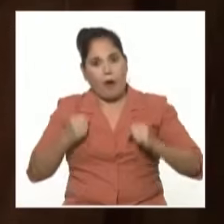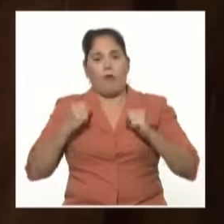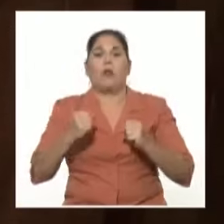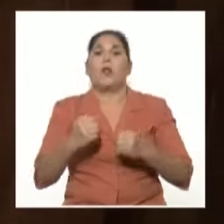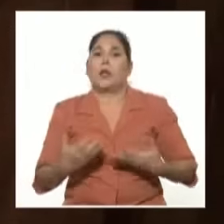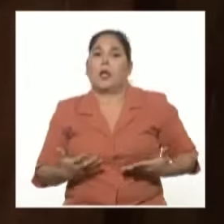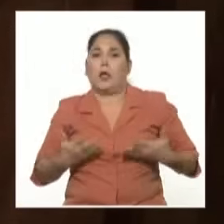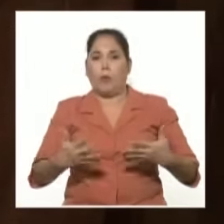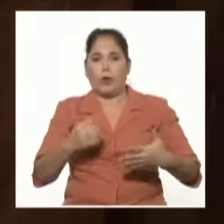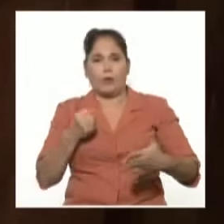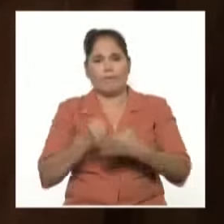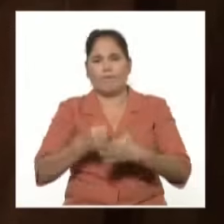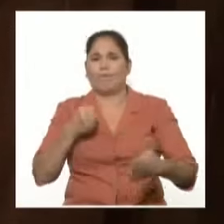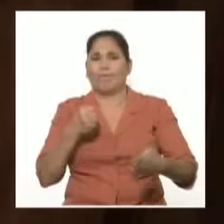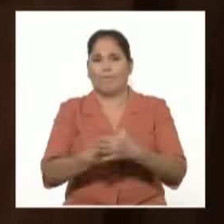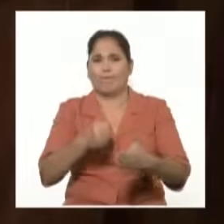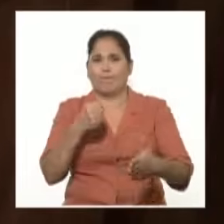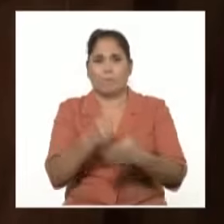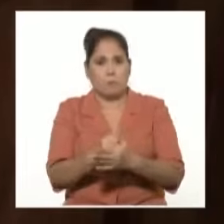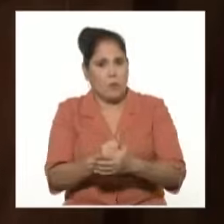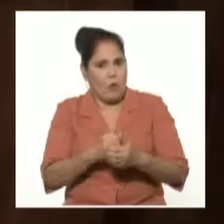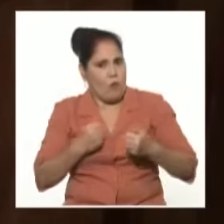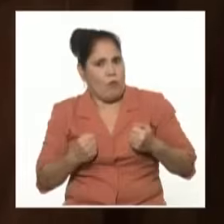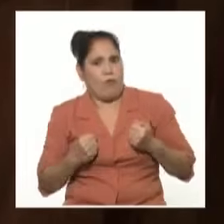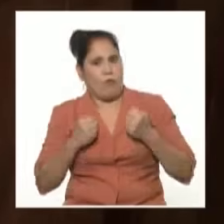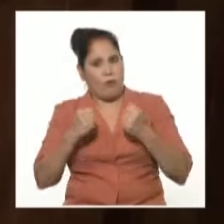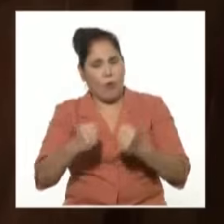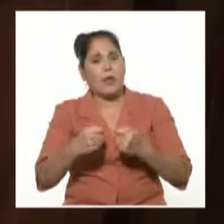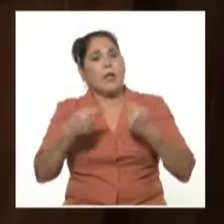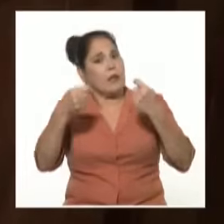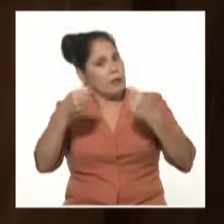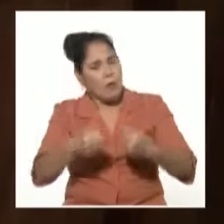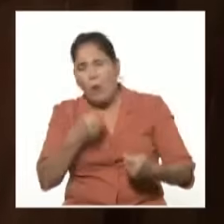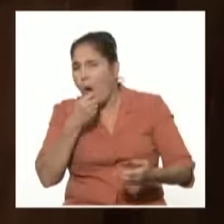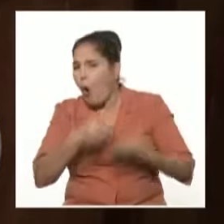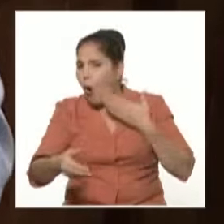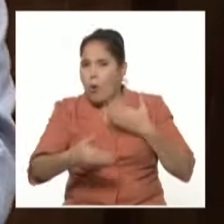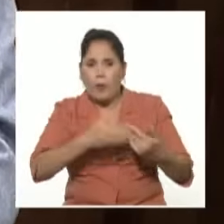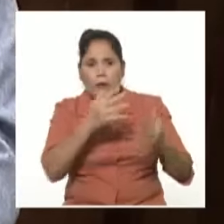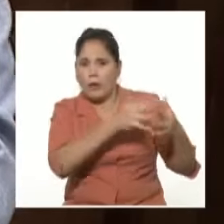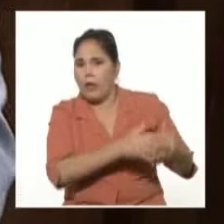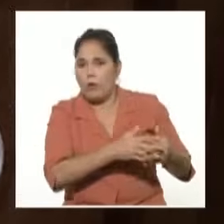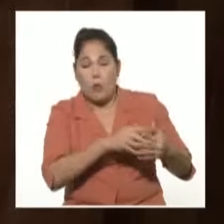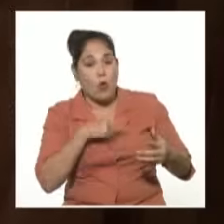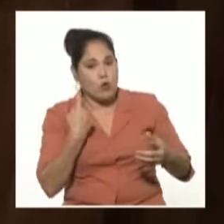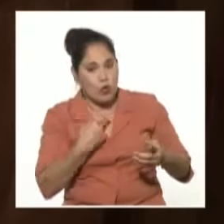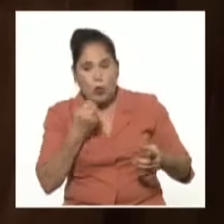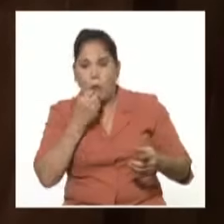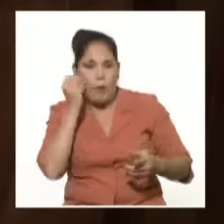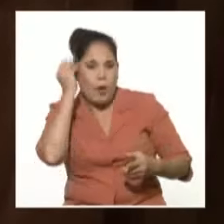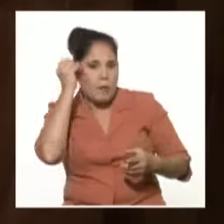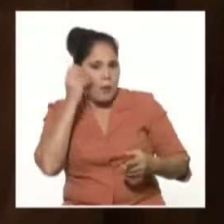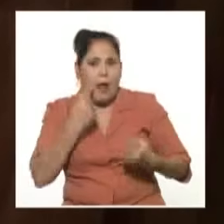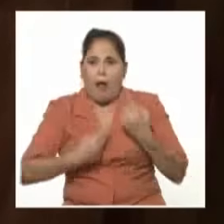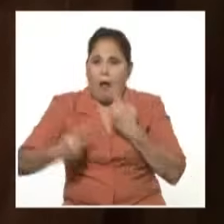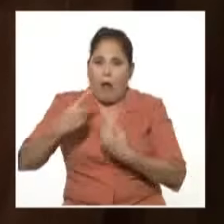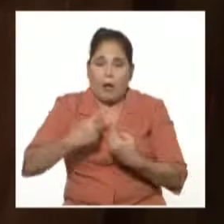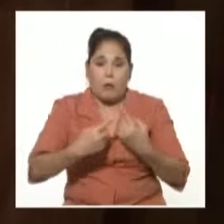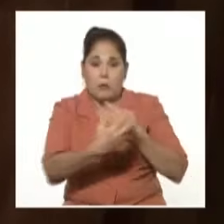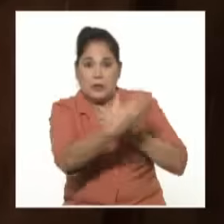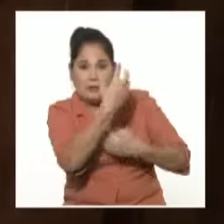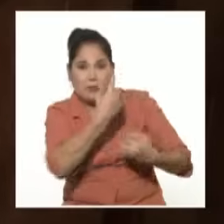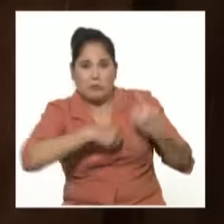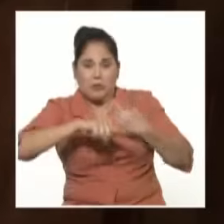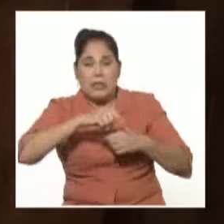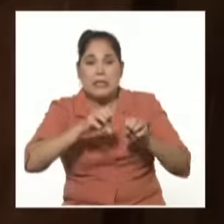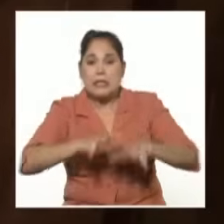dispuestos a enfrentar con energía la desidia y la afrenta, la agresión externa y las complejas situaciones